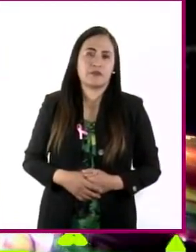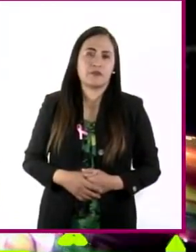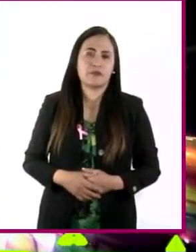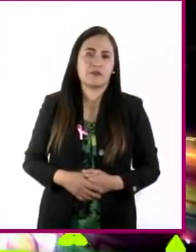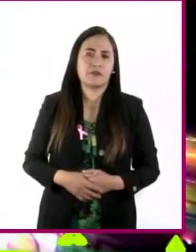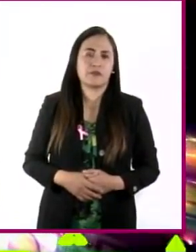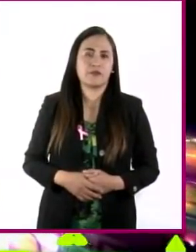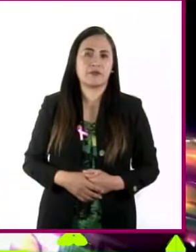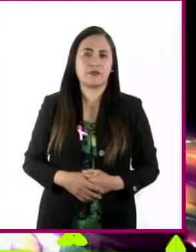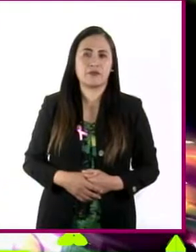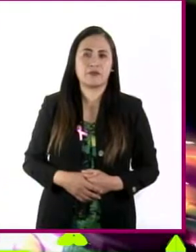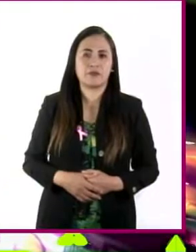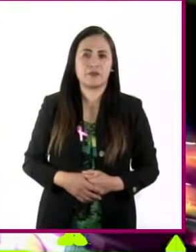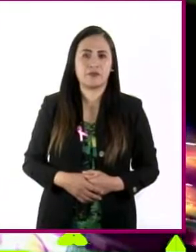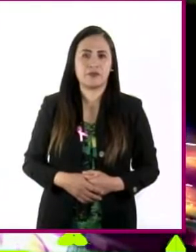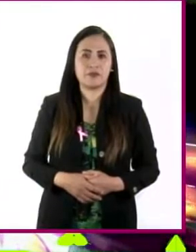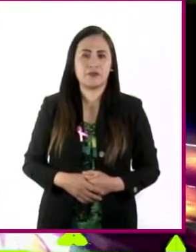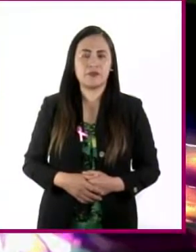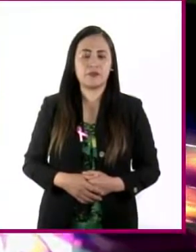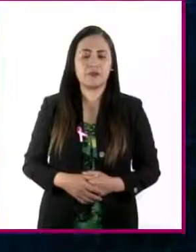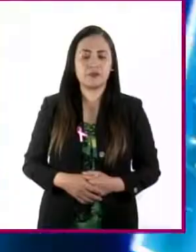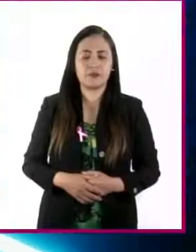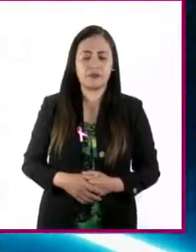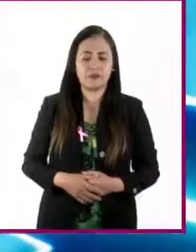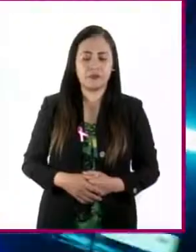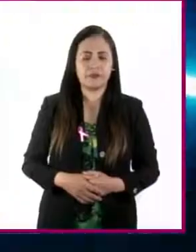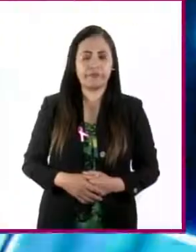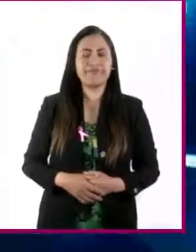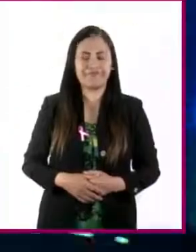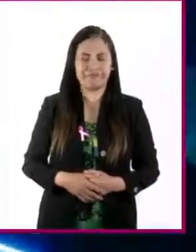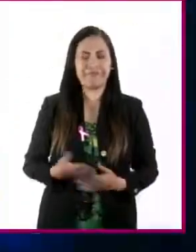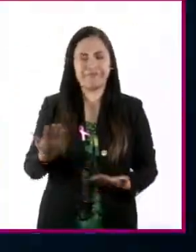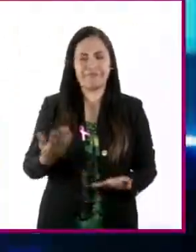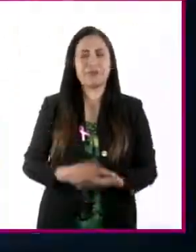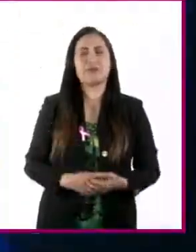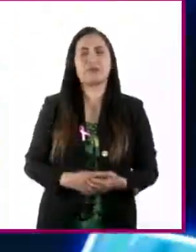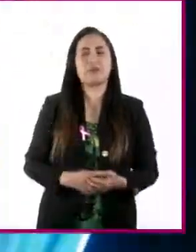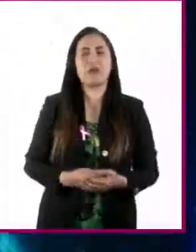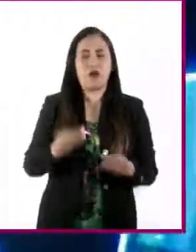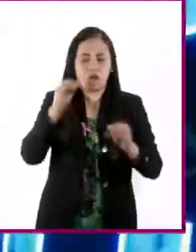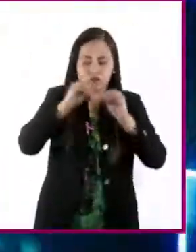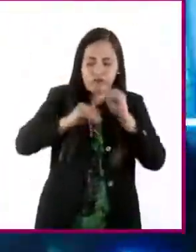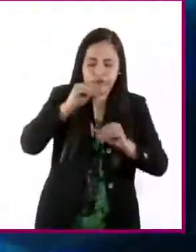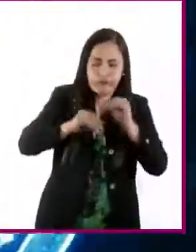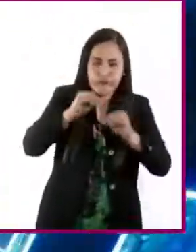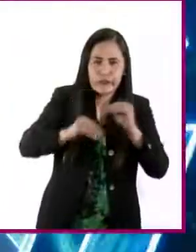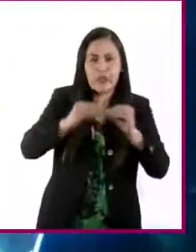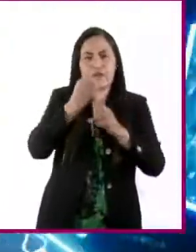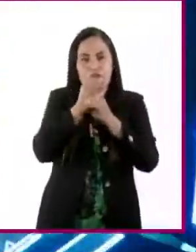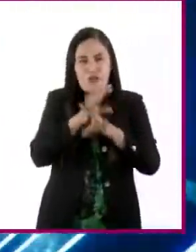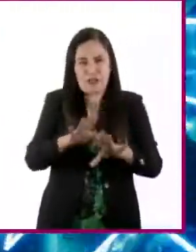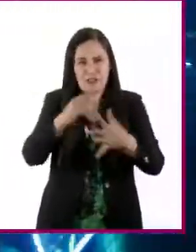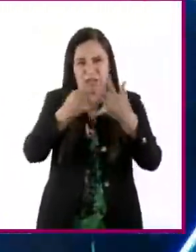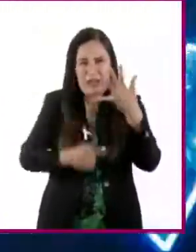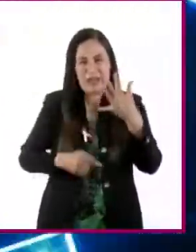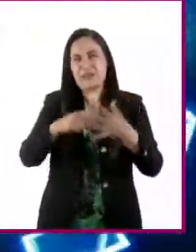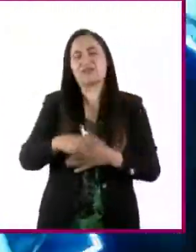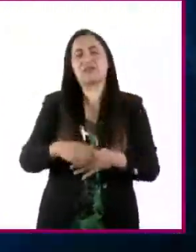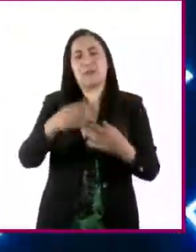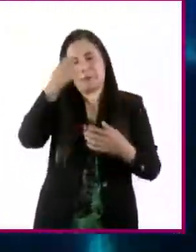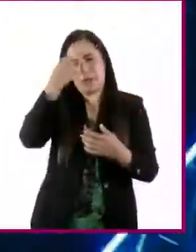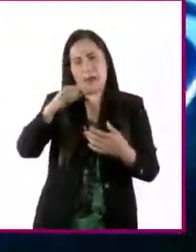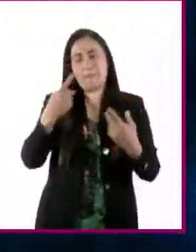En el nuevo milenio, los objetivos de tener un modelo más incluyente, justo y equitativo comienzan a ser